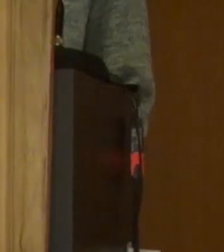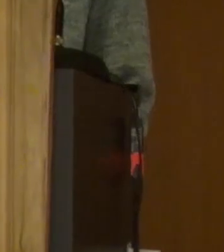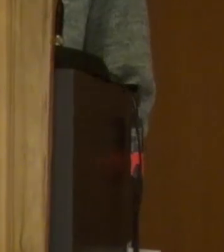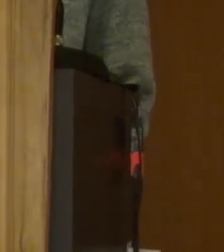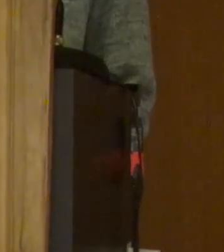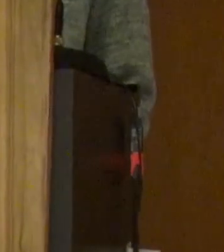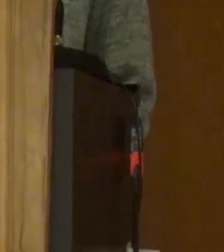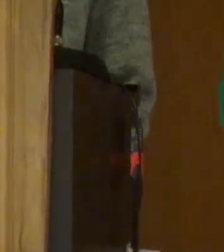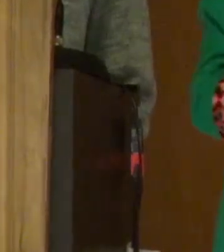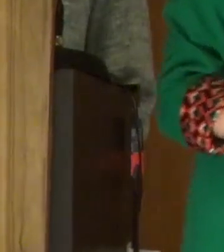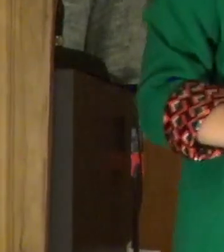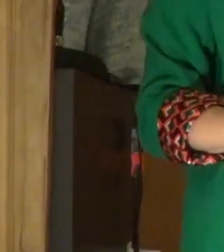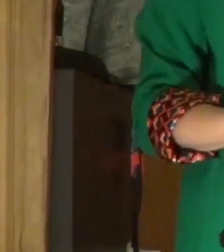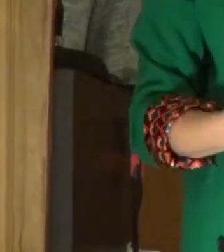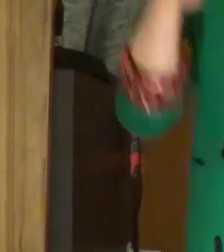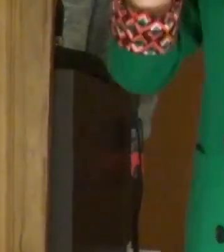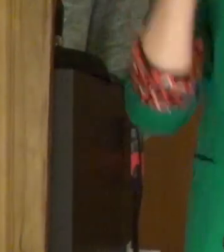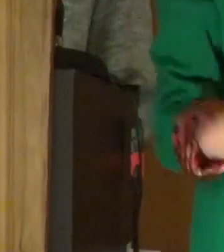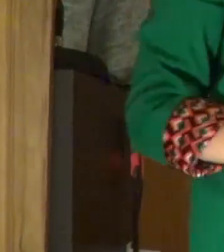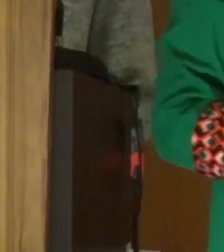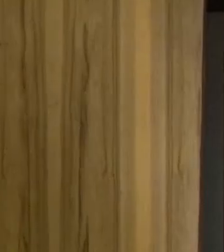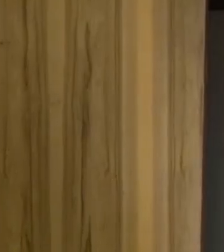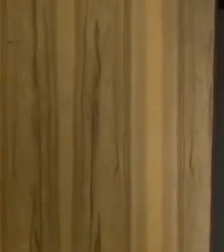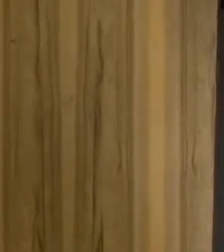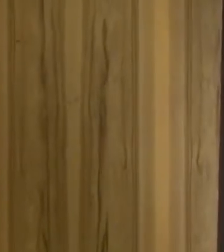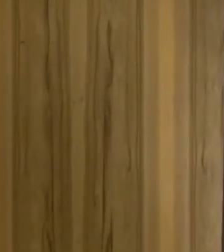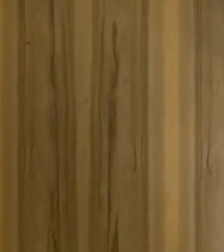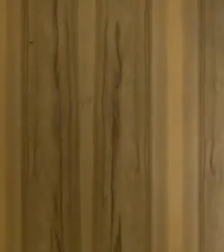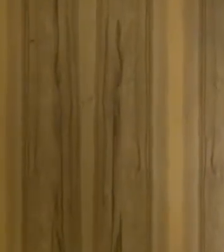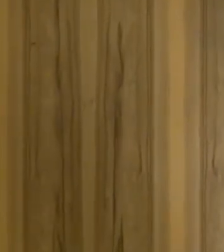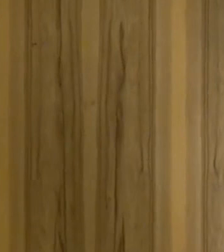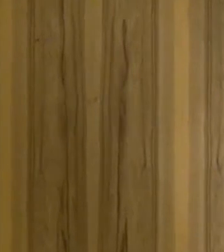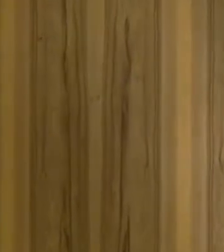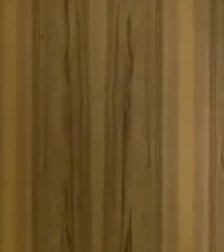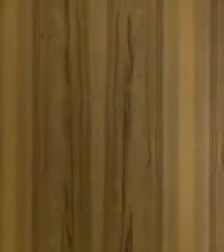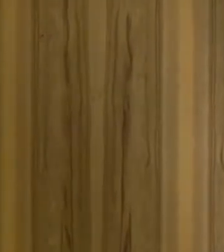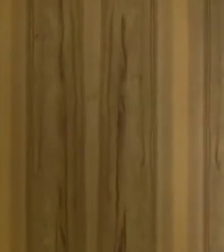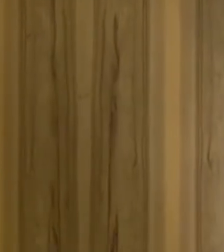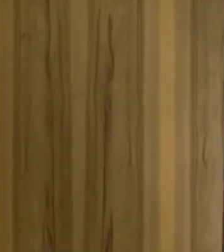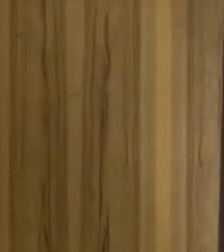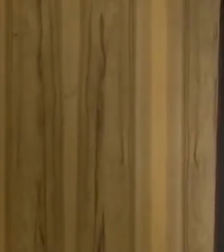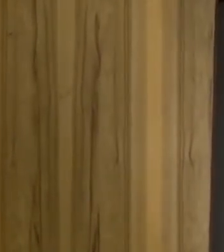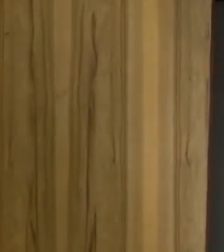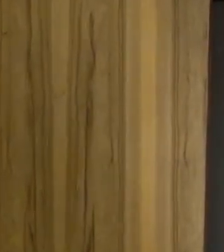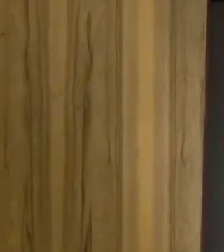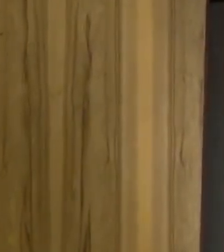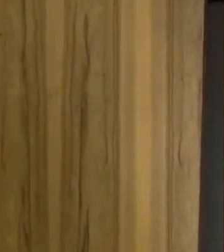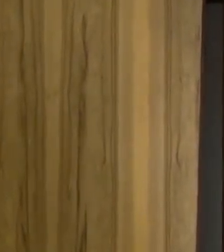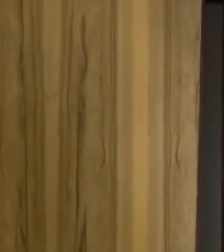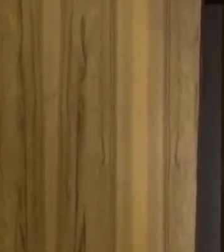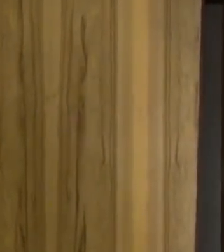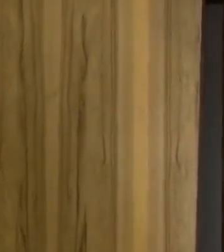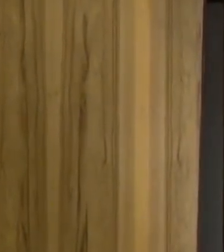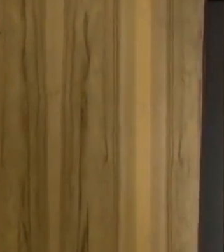15 minutos para que puedan también acercarse y hacer las preguntas correspondientes. Hace un momento tuvimos unas palabras